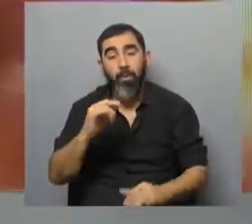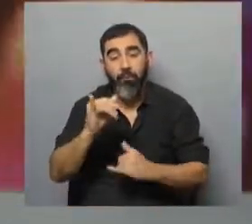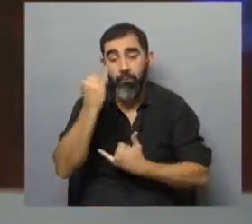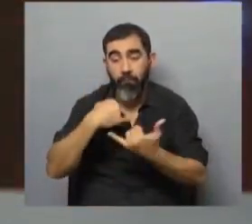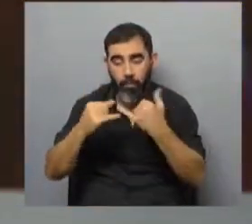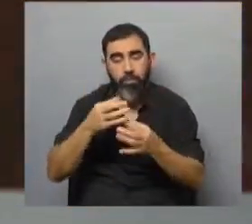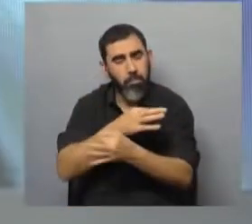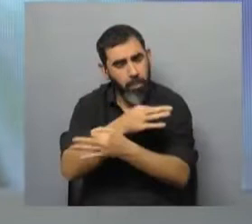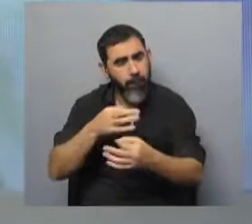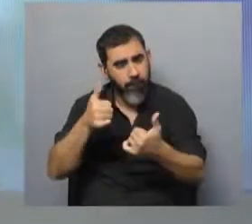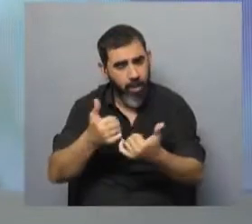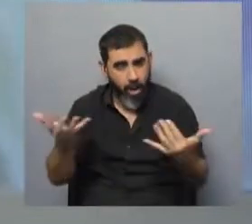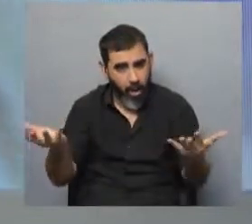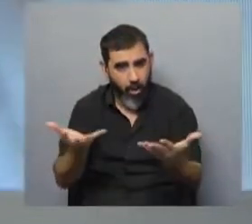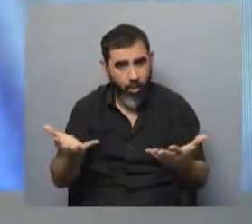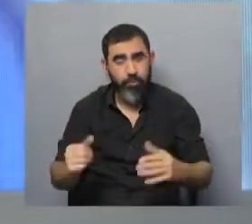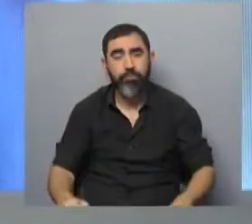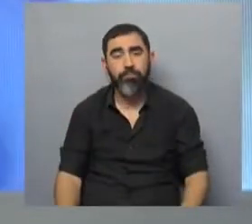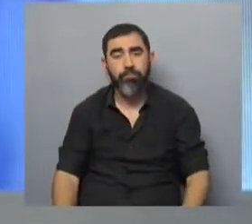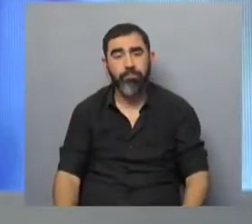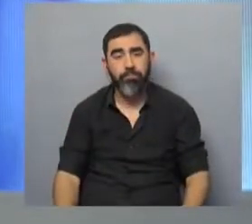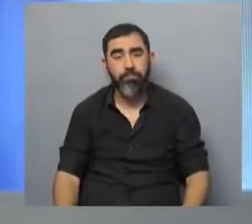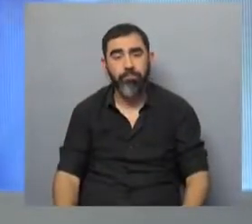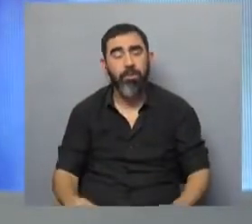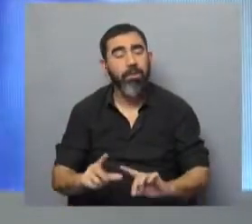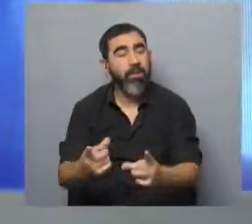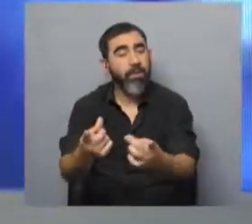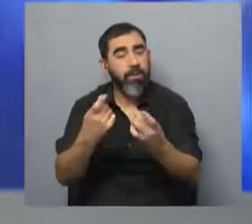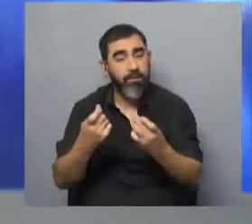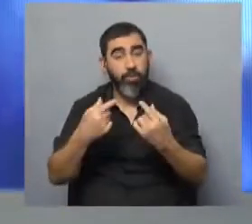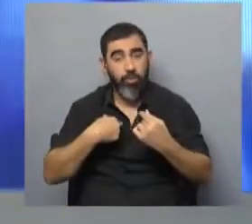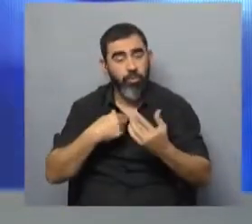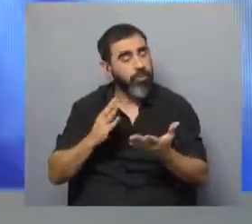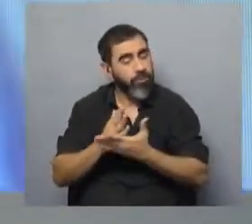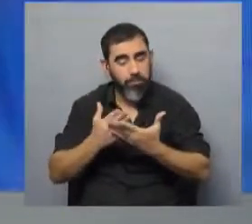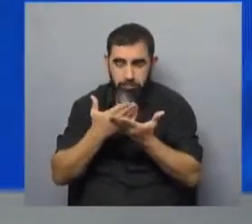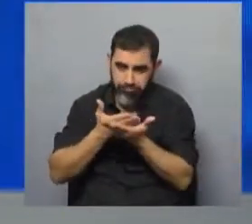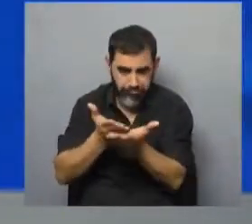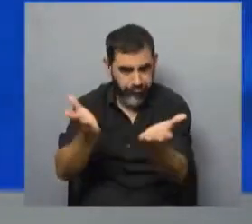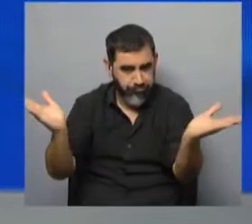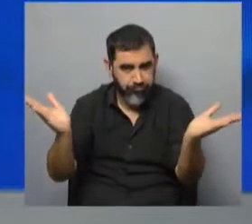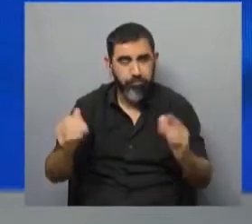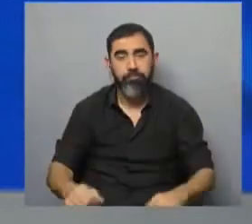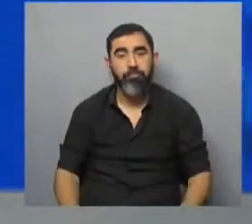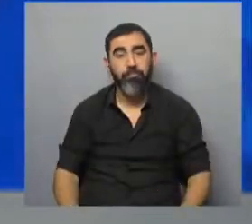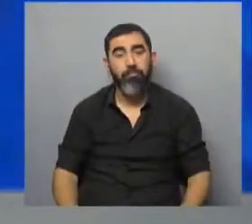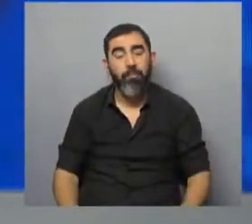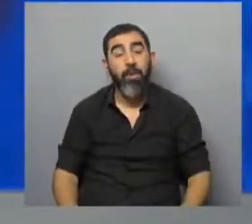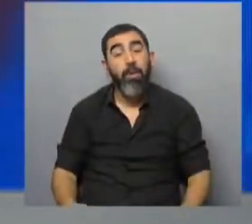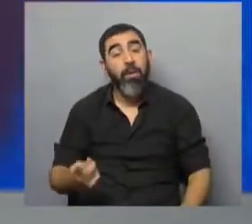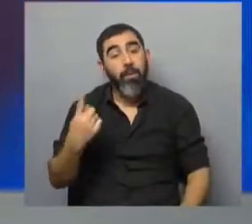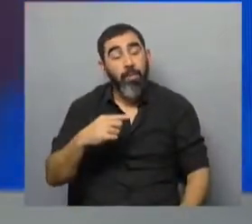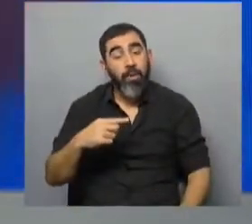es correcto y lo que se necesite desde nuestro lado siempre va a estar a disposición. Pero creo que